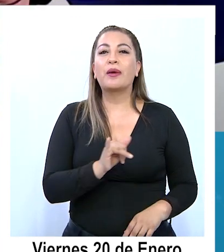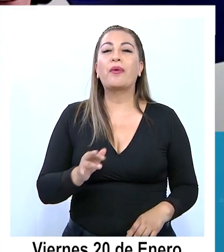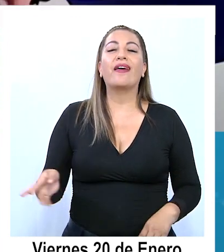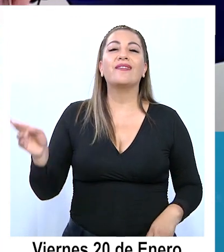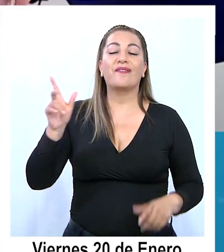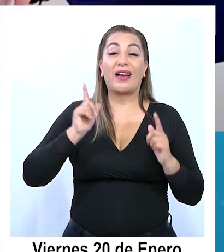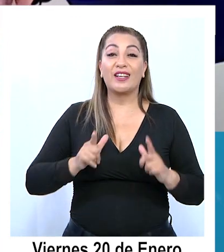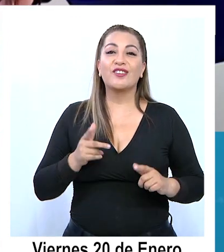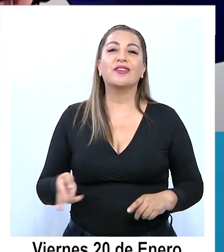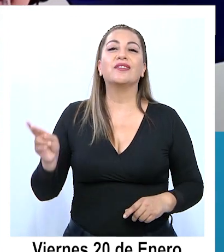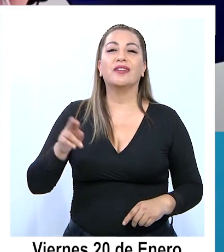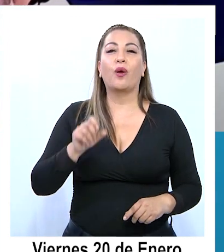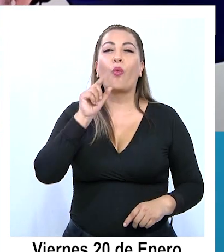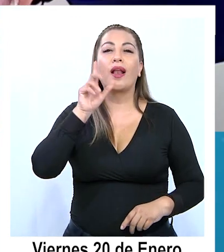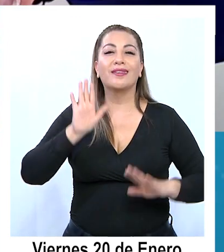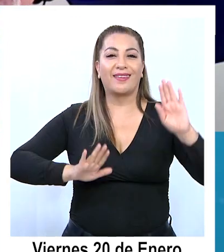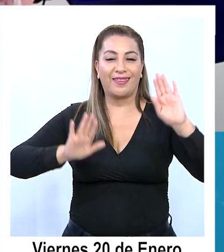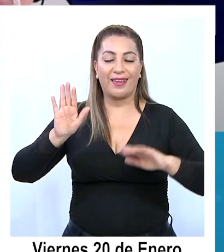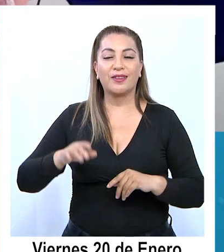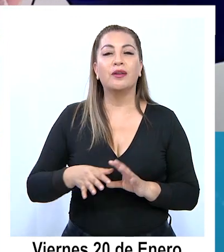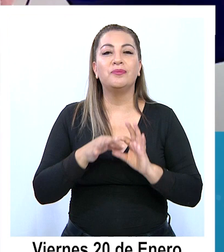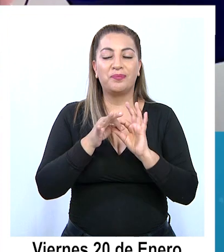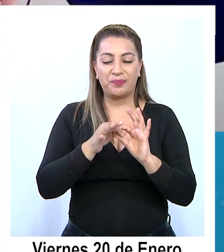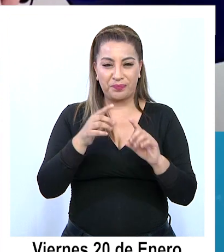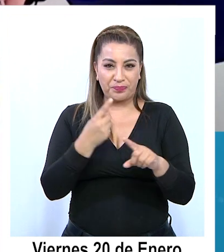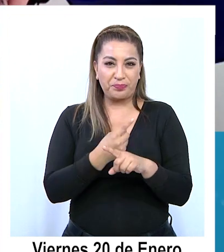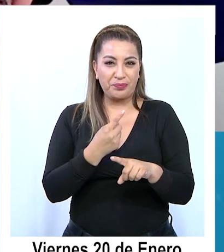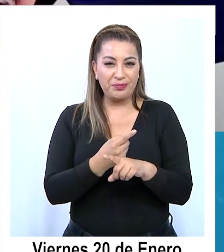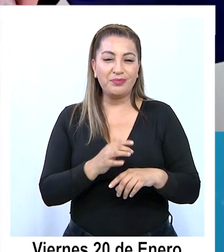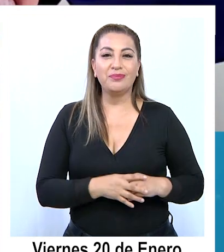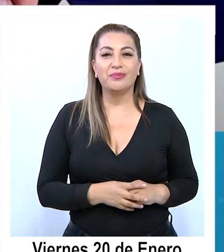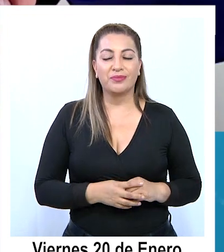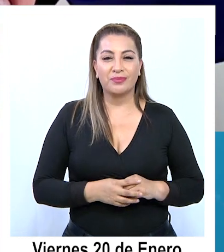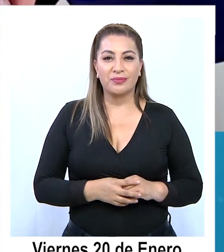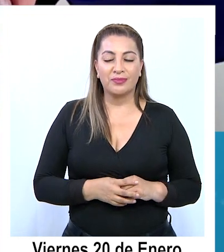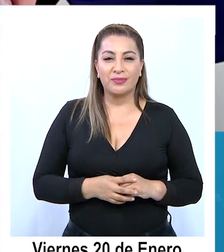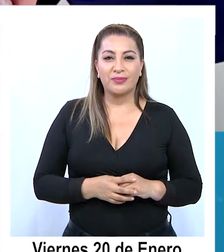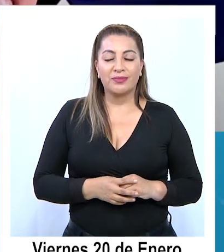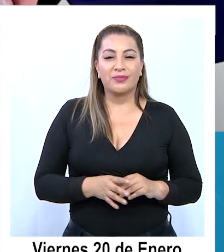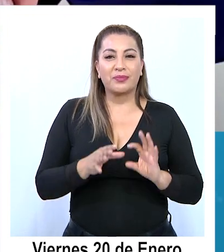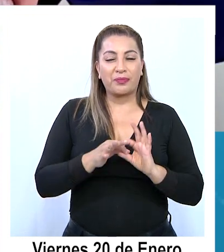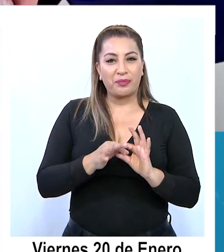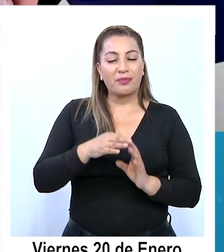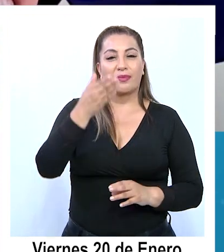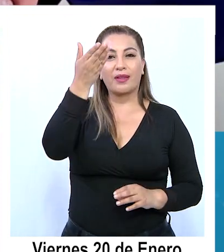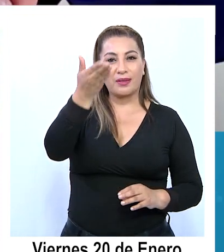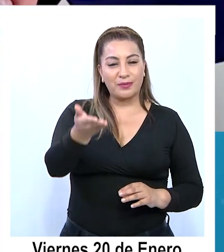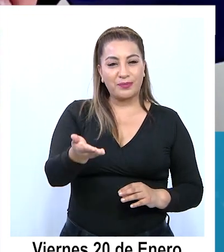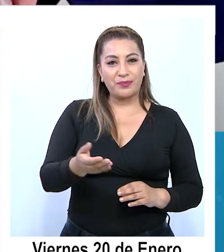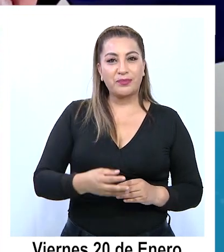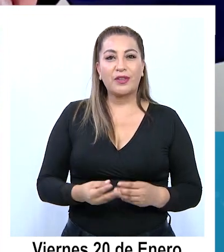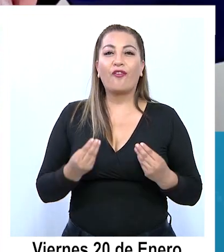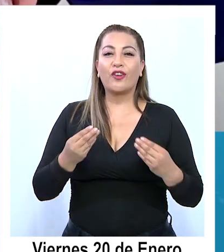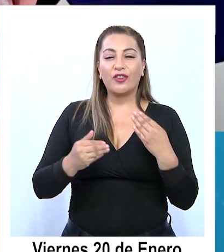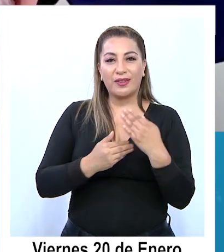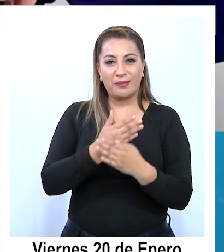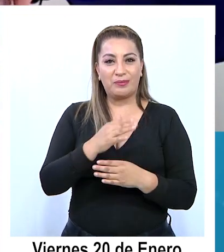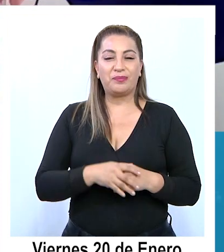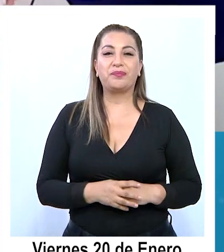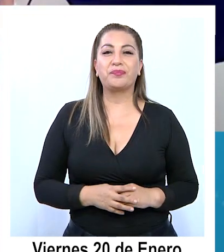a ver quiénes van a ser los candidatos. Muchas gracias, senadora, por acompañarnos en esta entrevista. No, gracias a ti, Reinaldo, que tengan muy buen día.